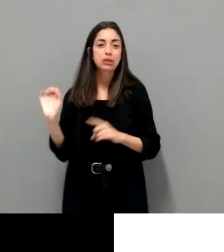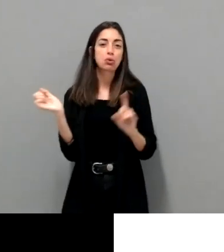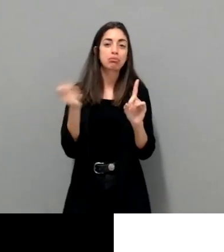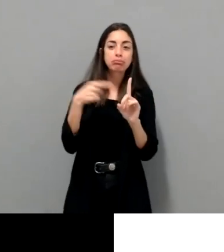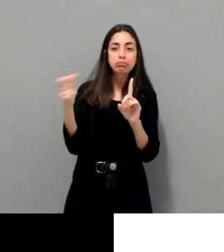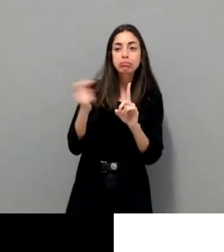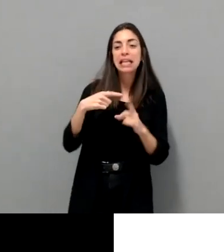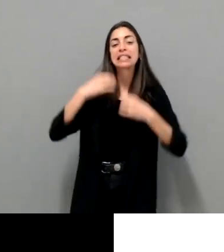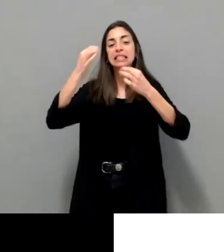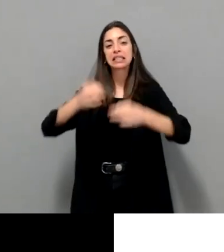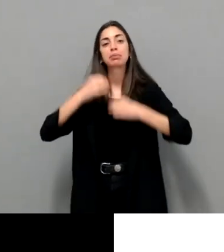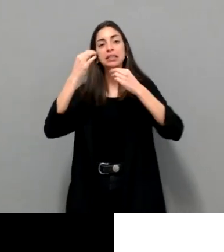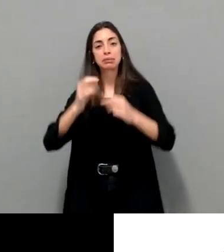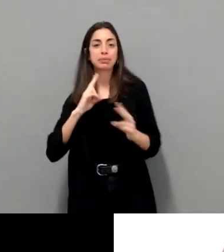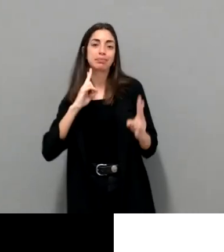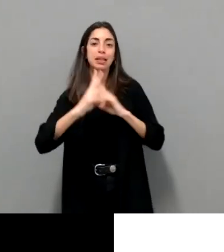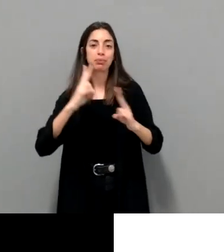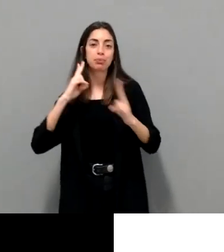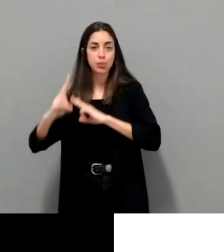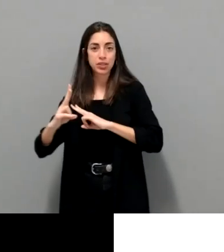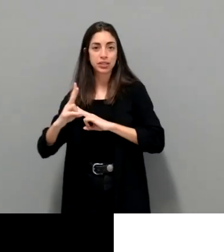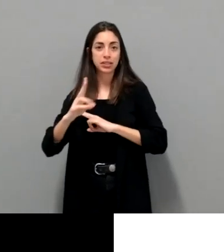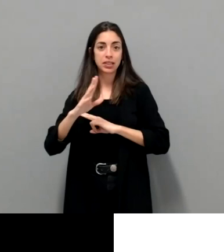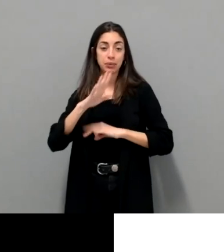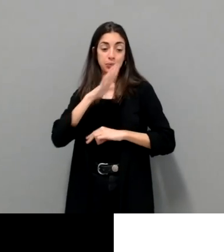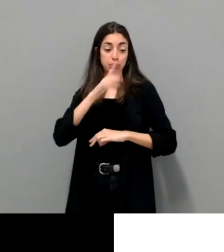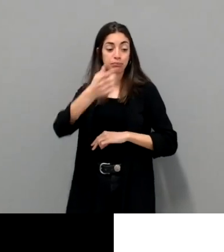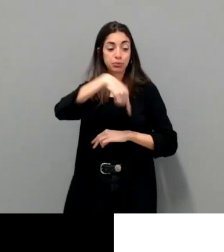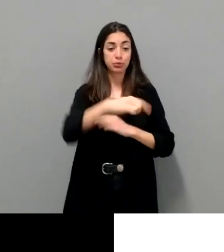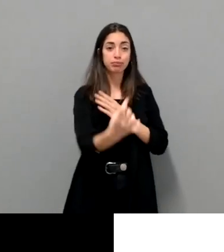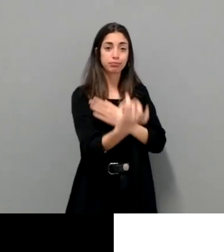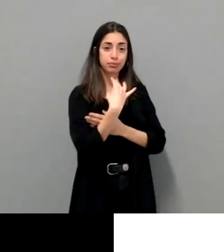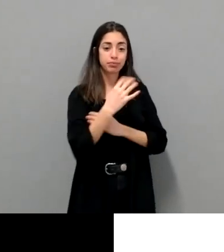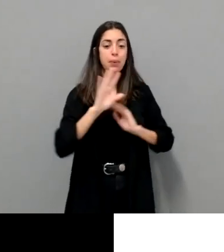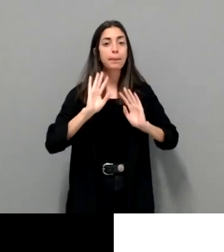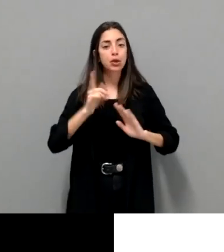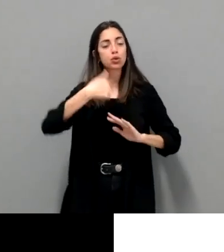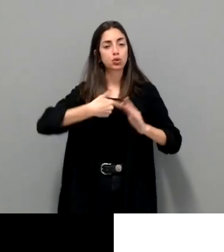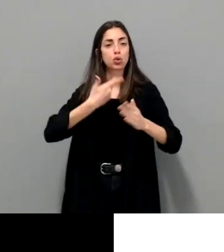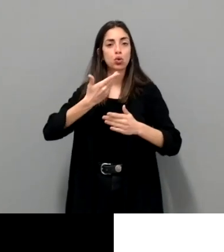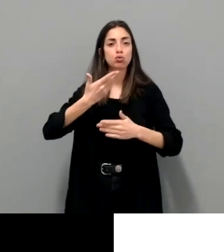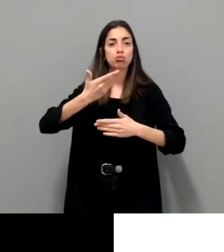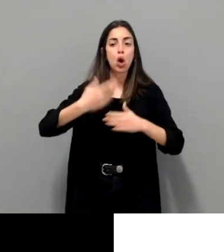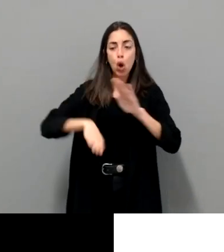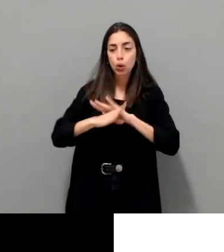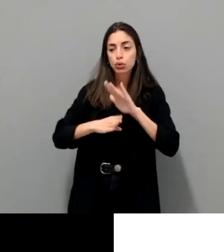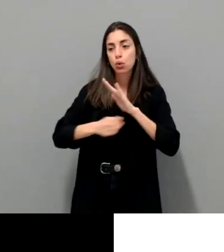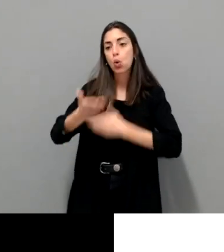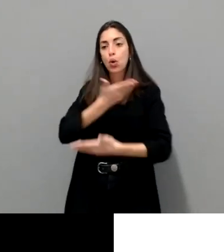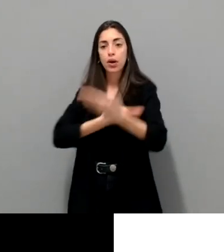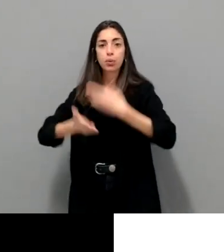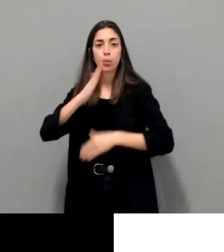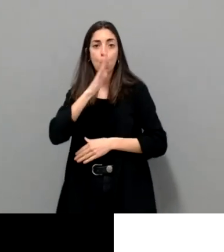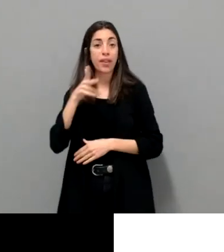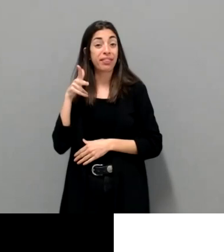respuesta. Por vuestra parte y por supuesto que seguiremos colaborando para que esos derechos